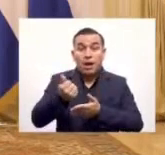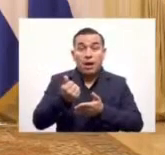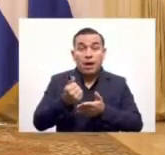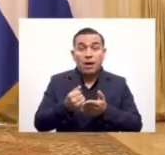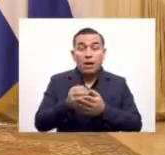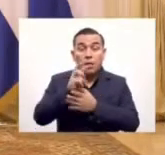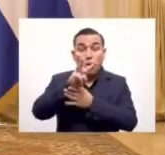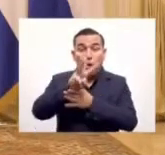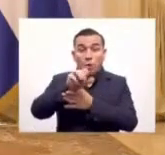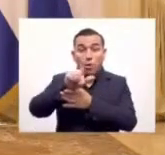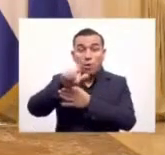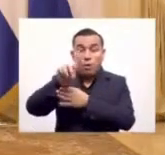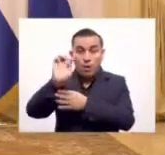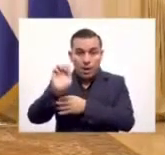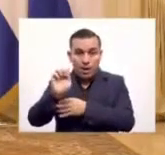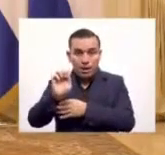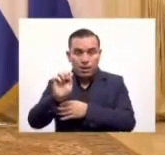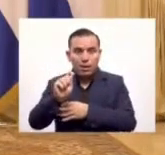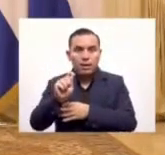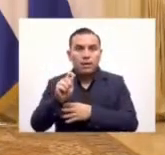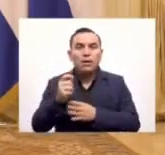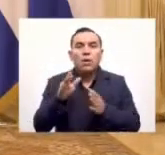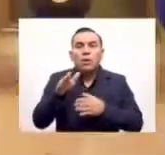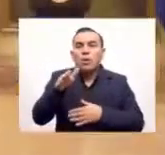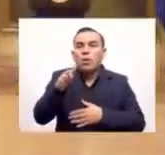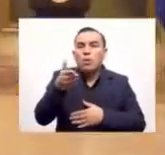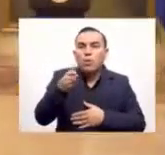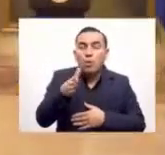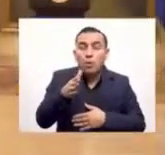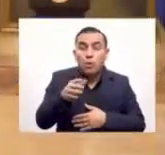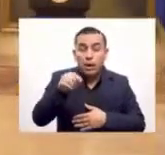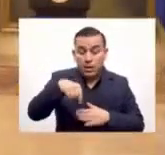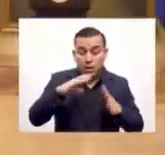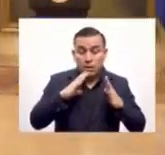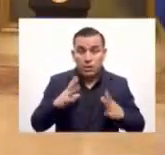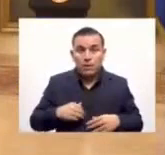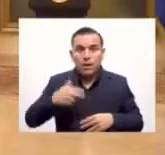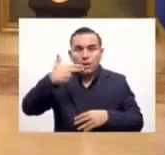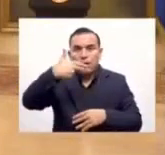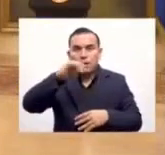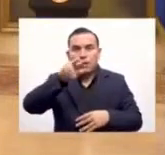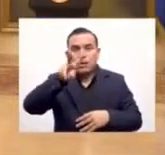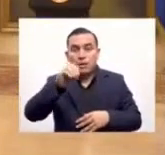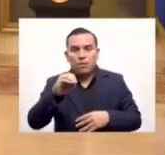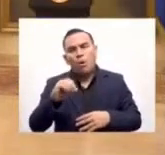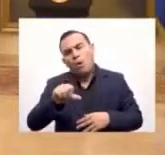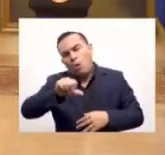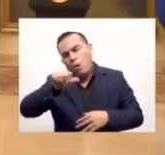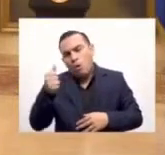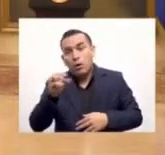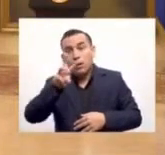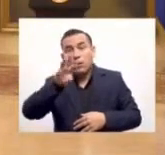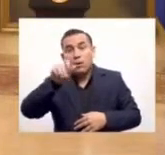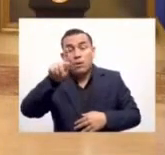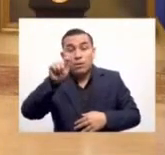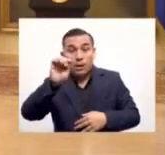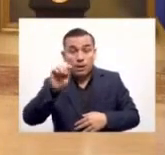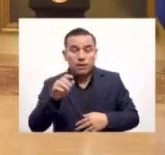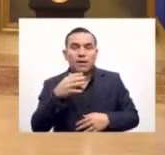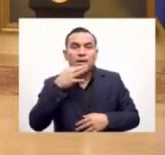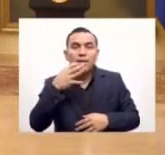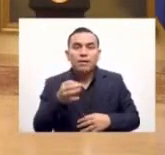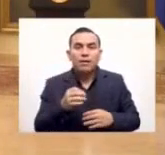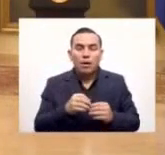dólares. Y ahí tienes una gran puerta de entrada para que todos los delincuentes, los ciberhackers, lo que sea, lleven